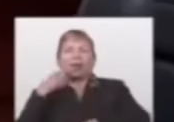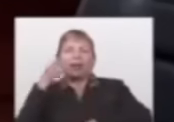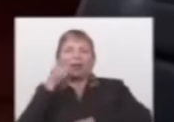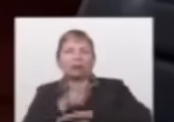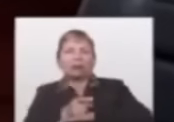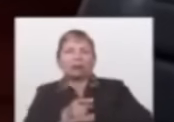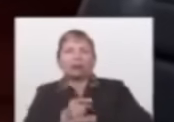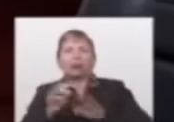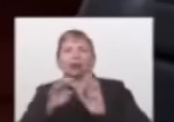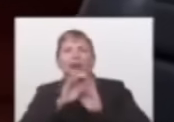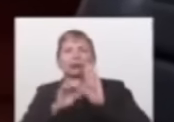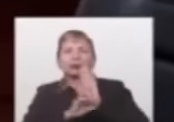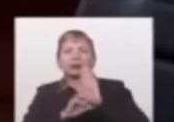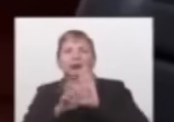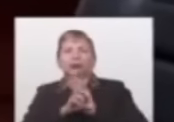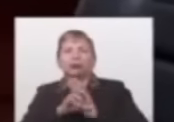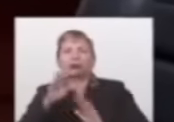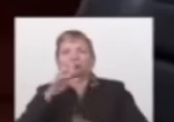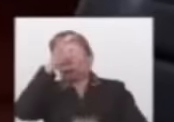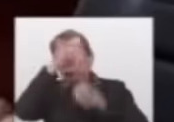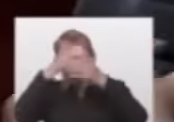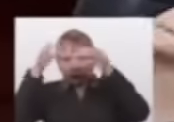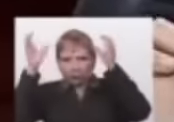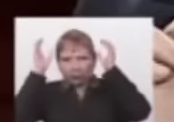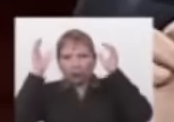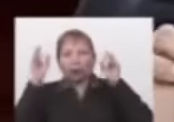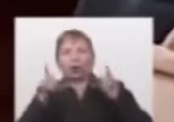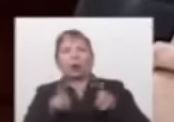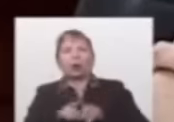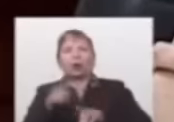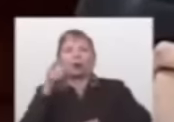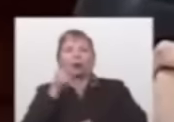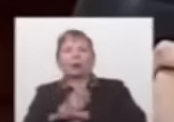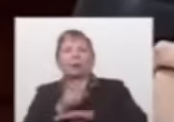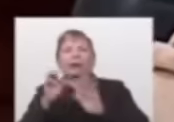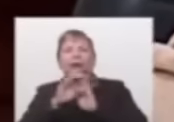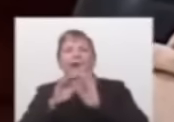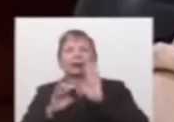Fiscalización. Somos JF Digital,